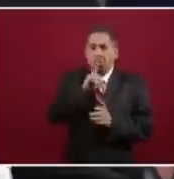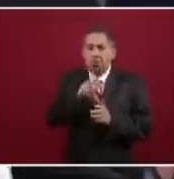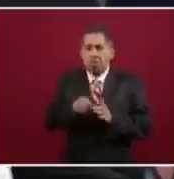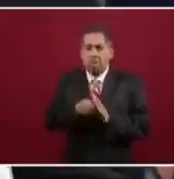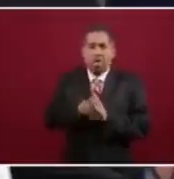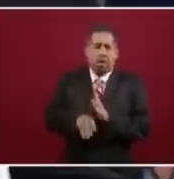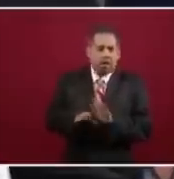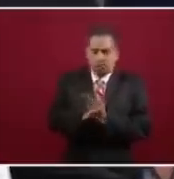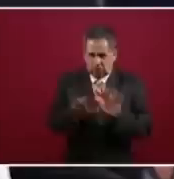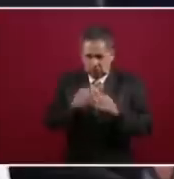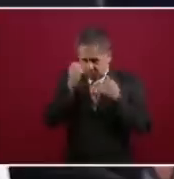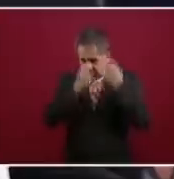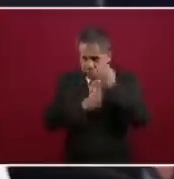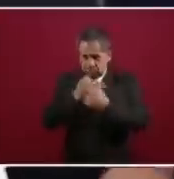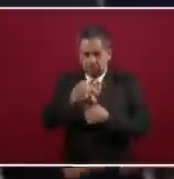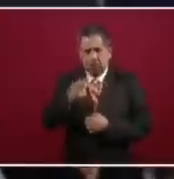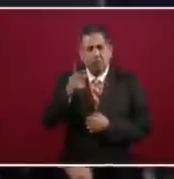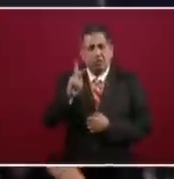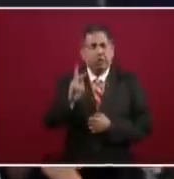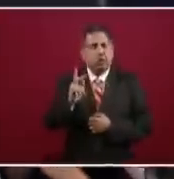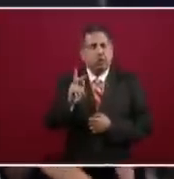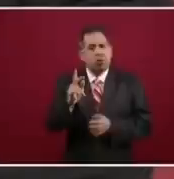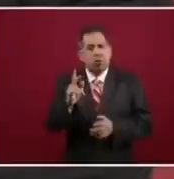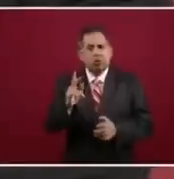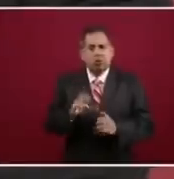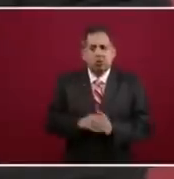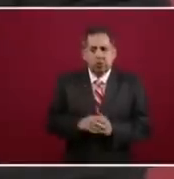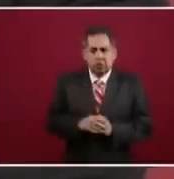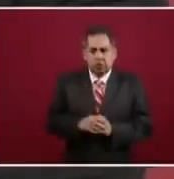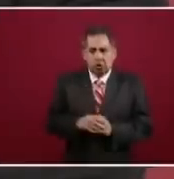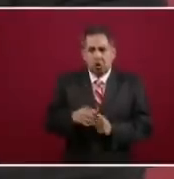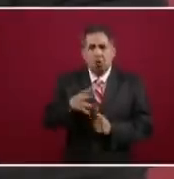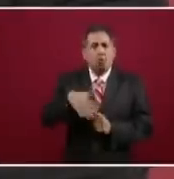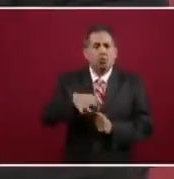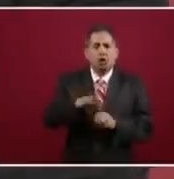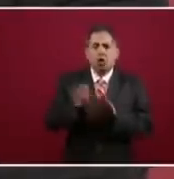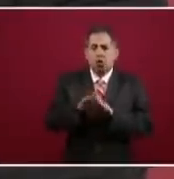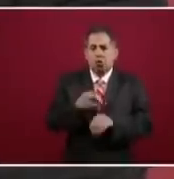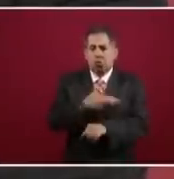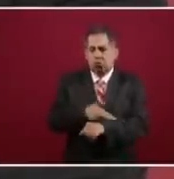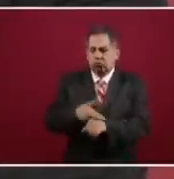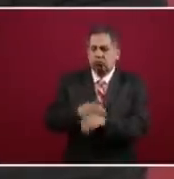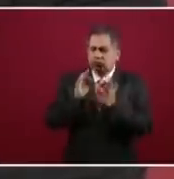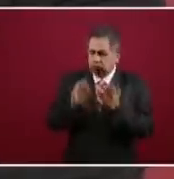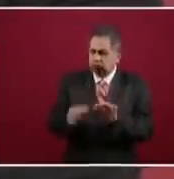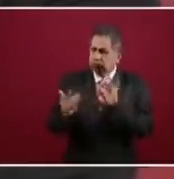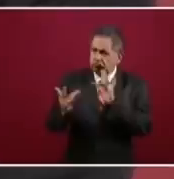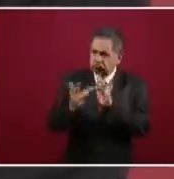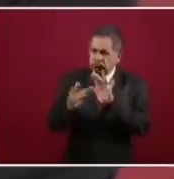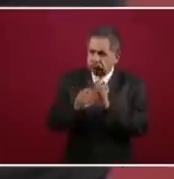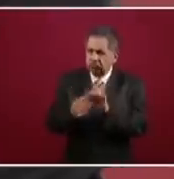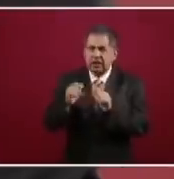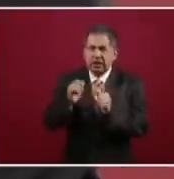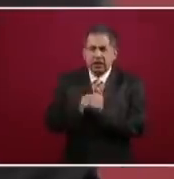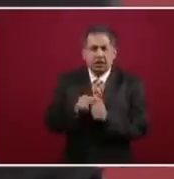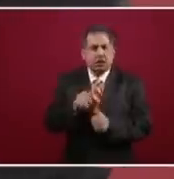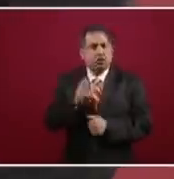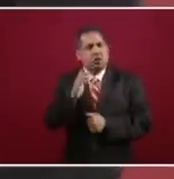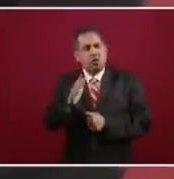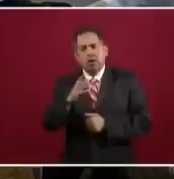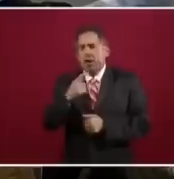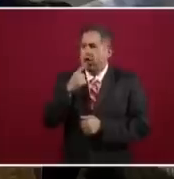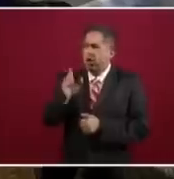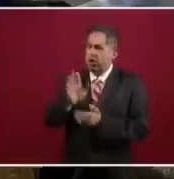ser analizado pero y buscar los mecanismos es decir presente